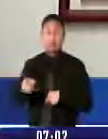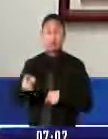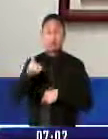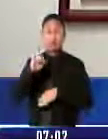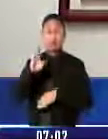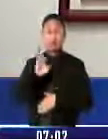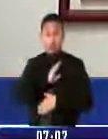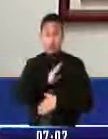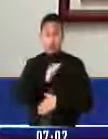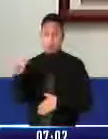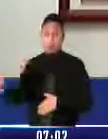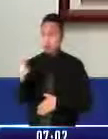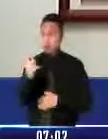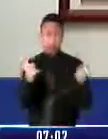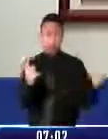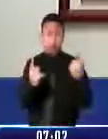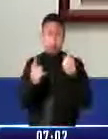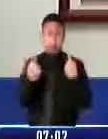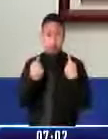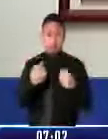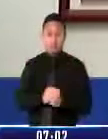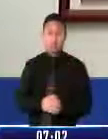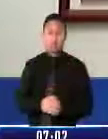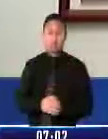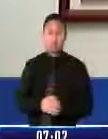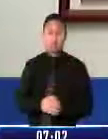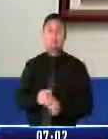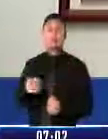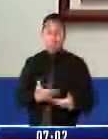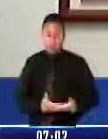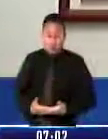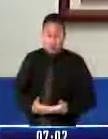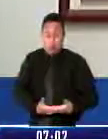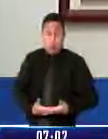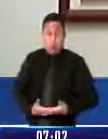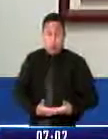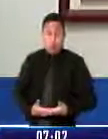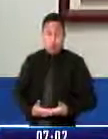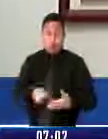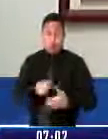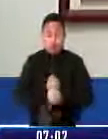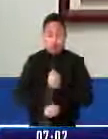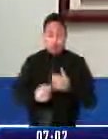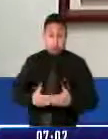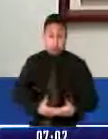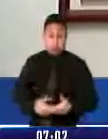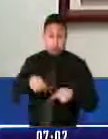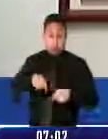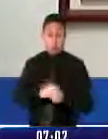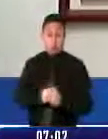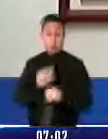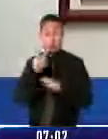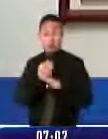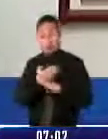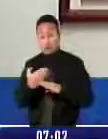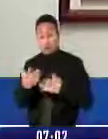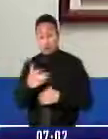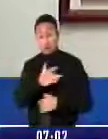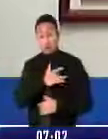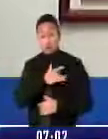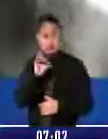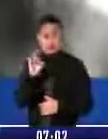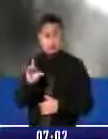a expertos que nos hablan que un feto, el nacituro, a partir de las 12 semanas